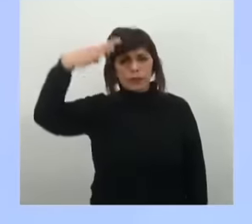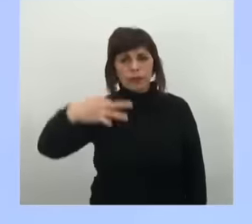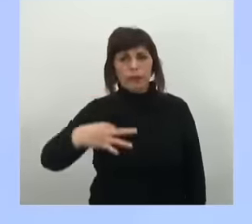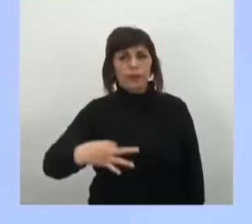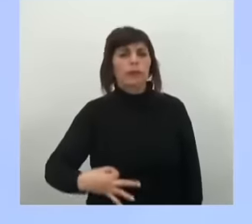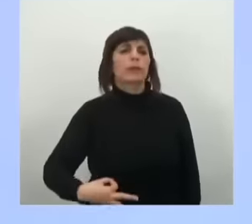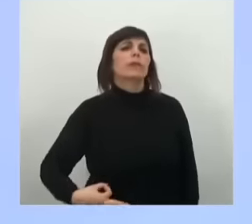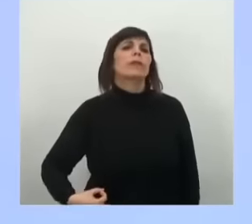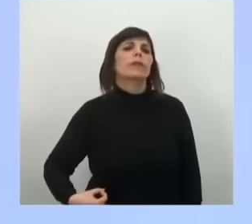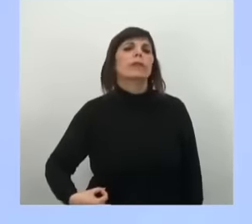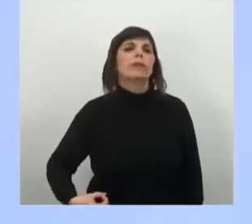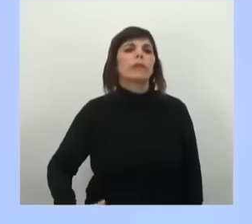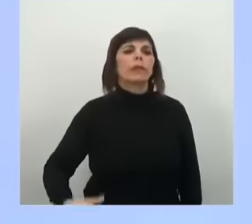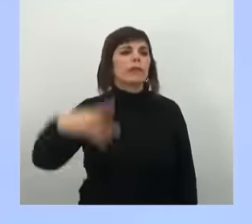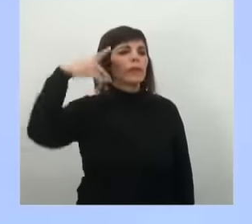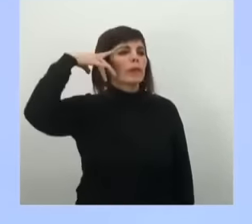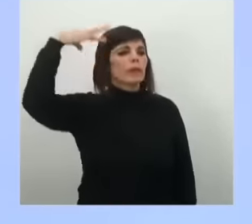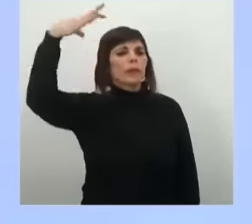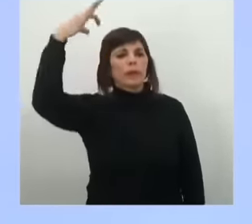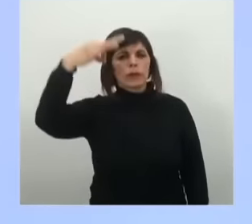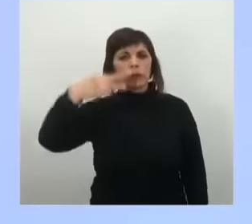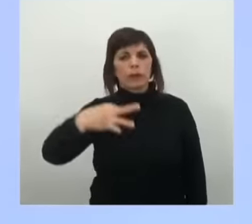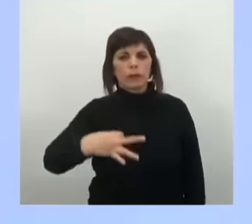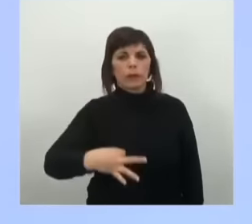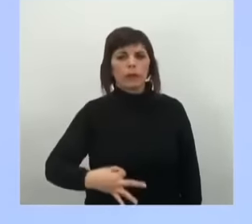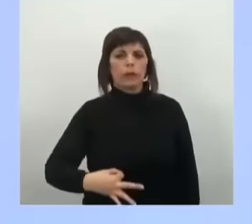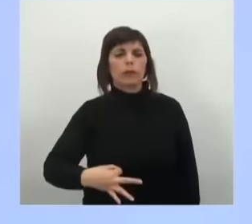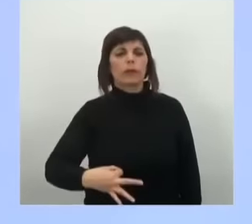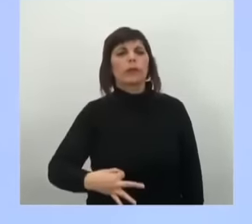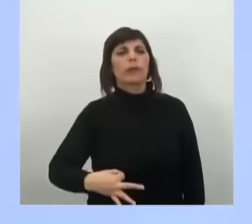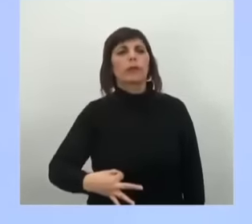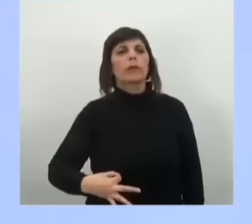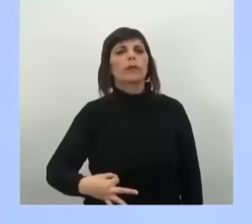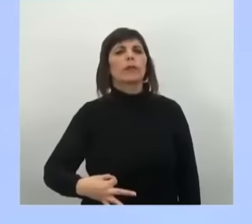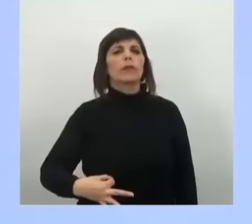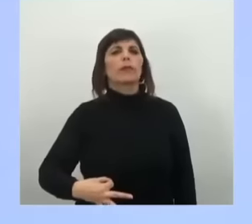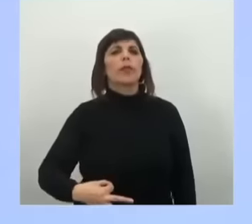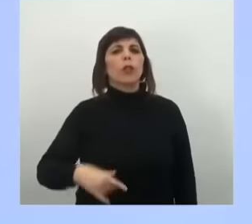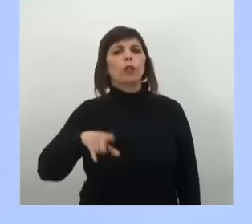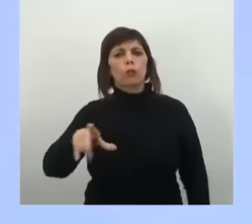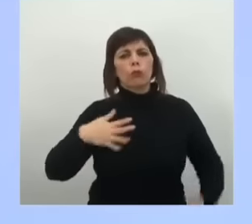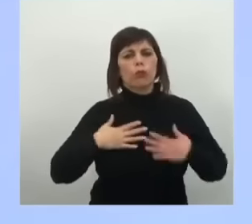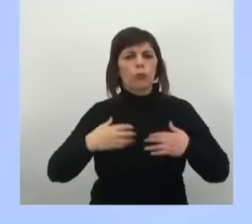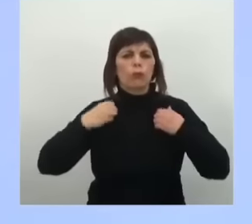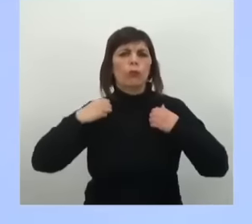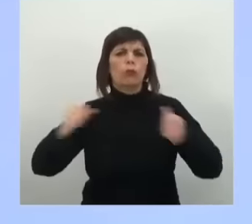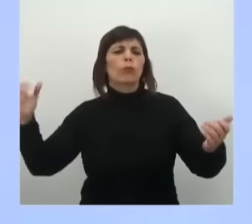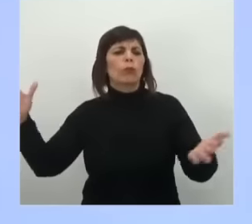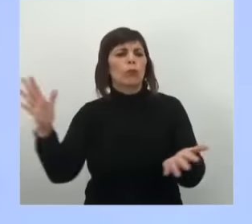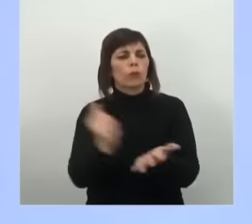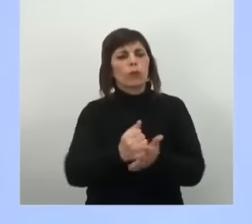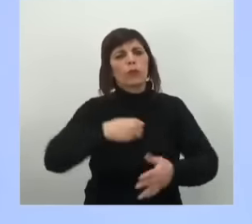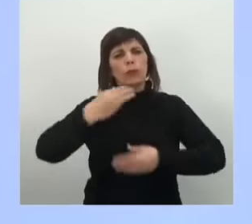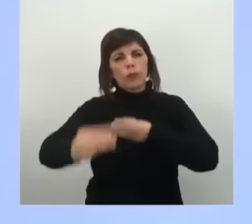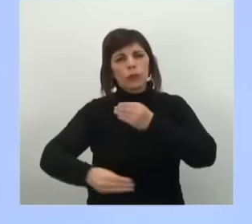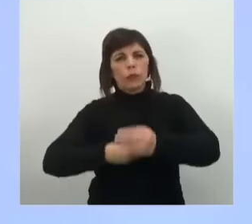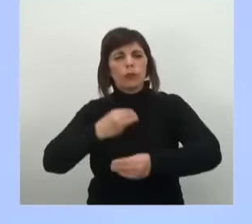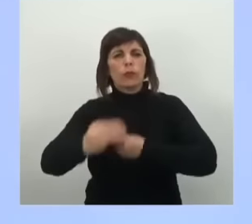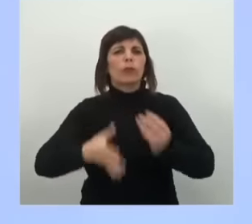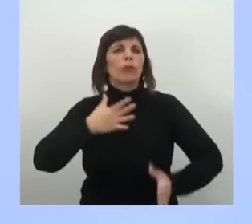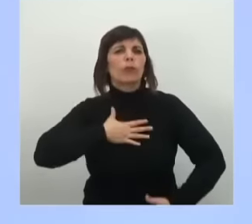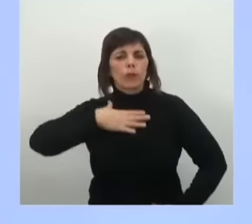lo queremos lo queremos tu poder